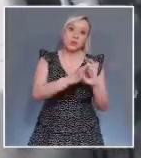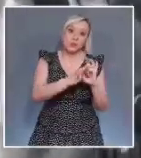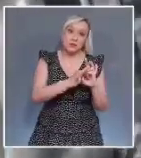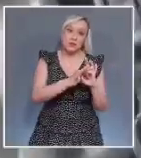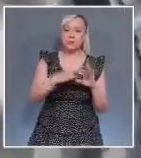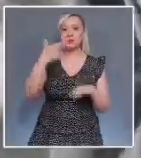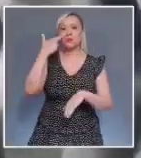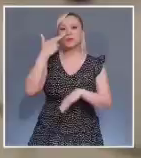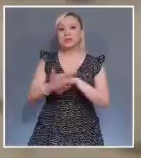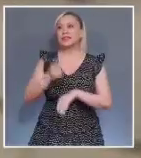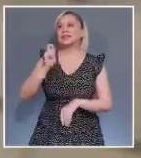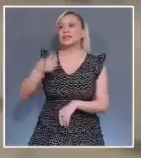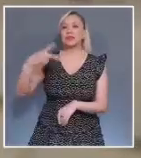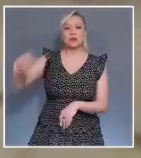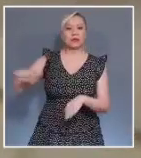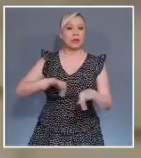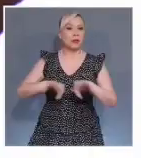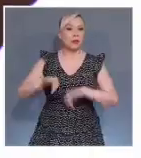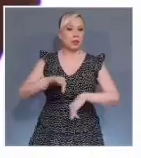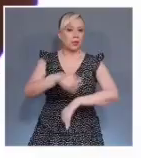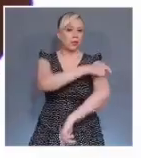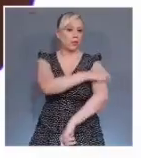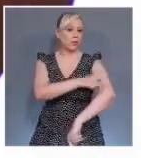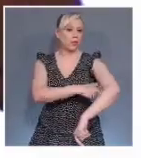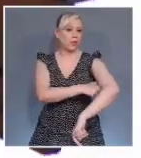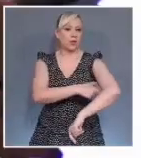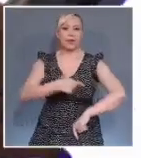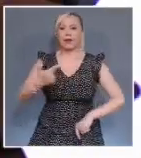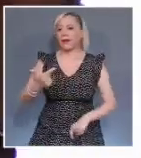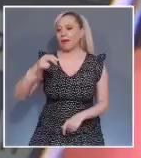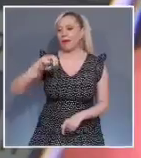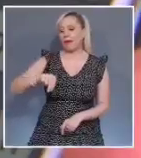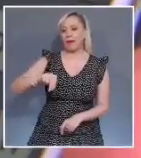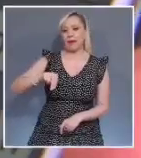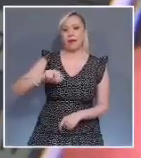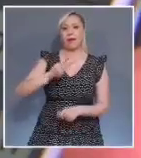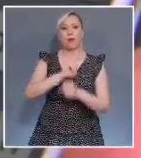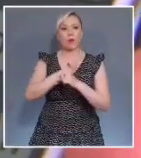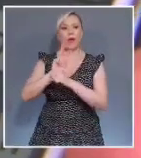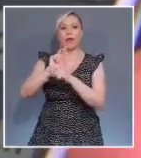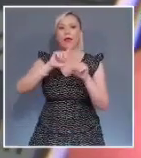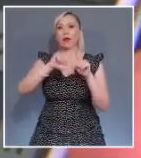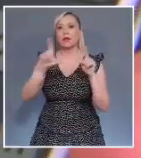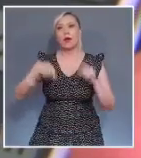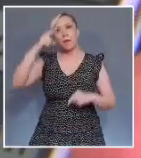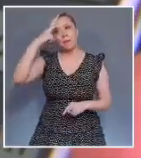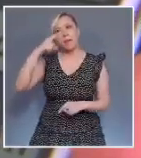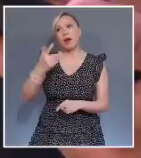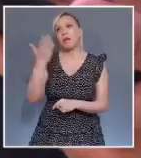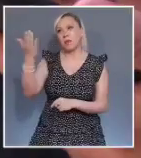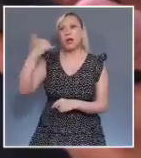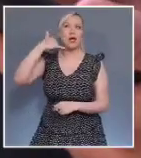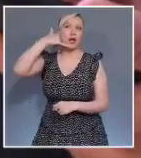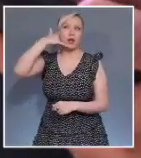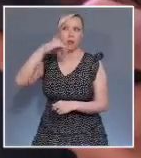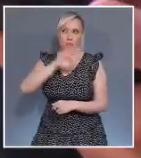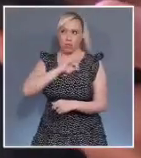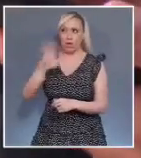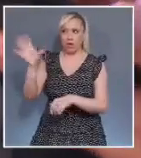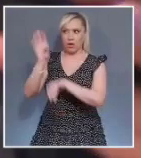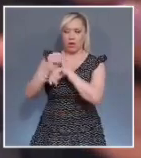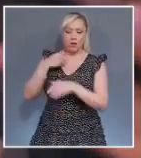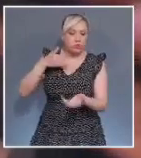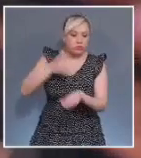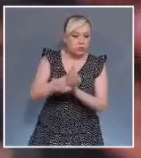Guardia para solicitar a operadores de telecomunicaciones la geolocalización de aparatos de comunicación móvil, así como